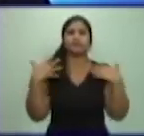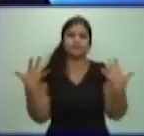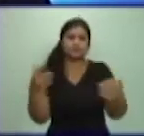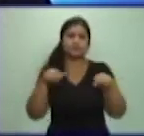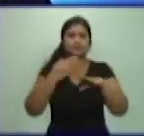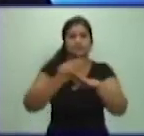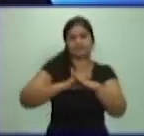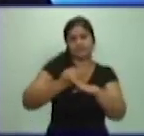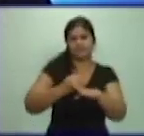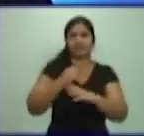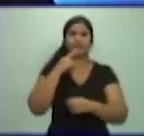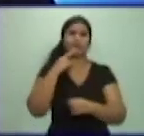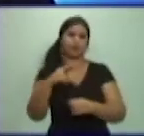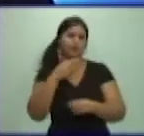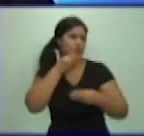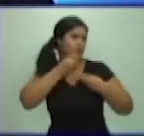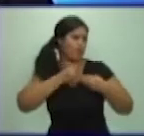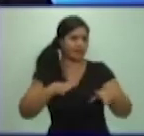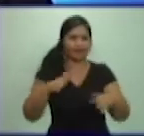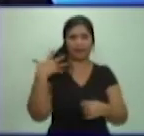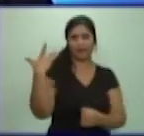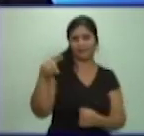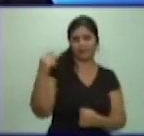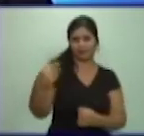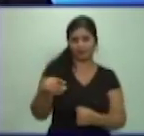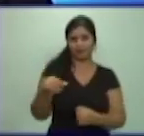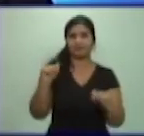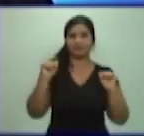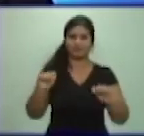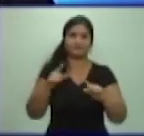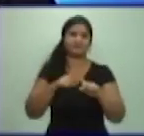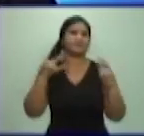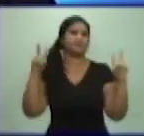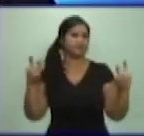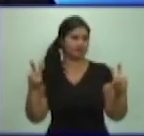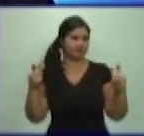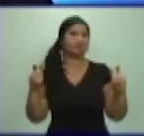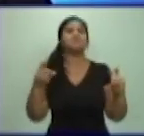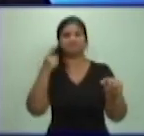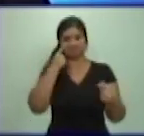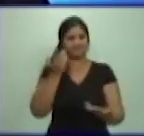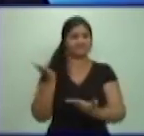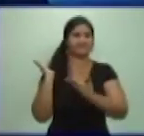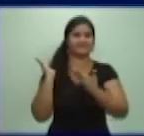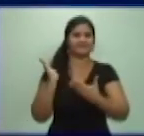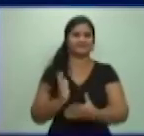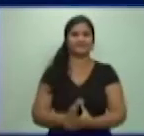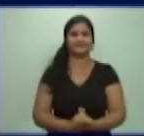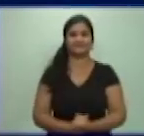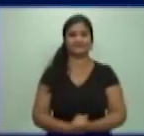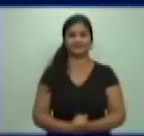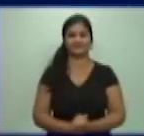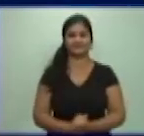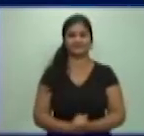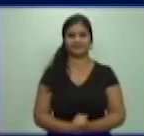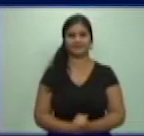cualquier tipo de ejercicio. Por tanto, el asunto de nuestra clase de hoy es el siguiente: